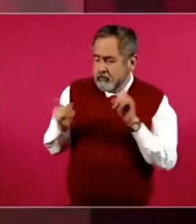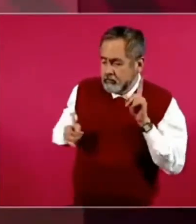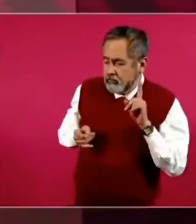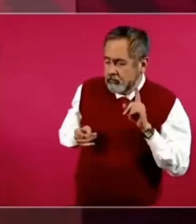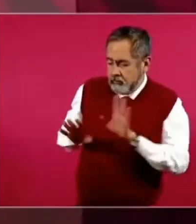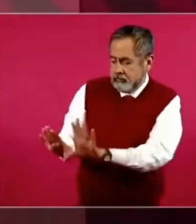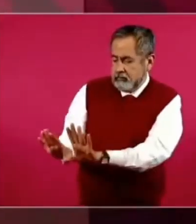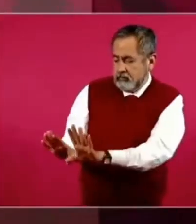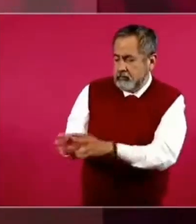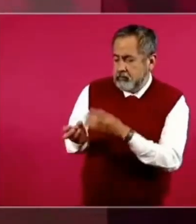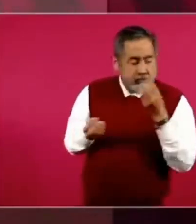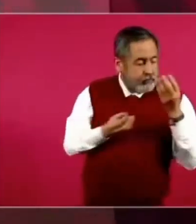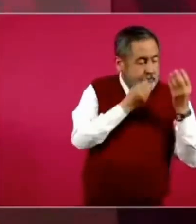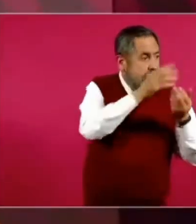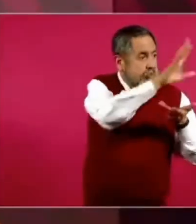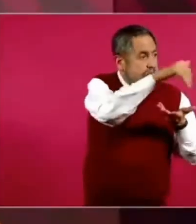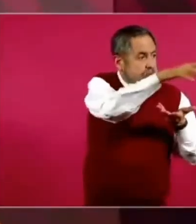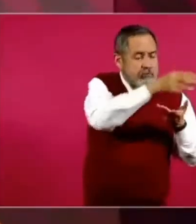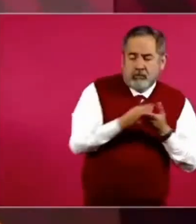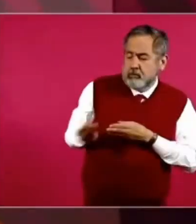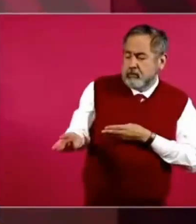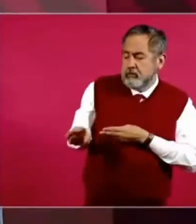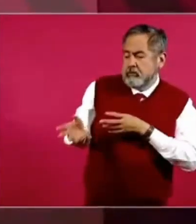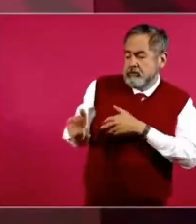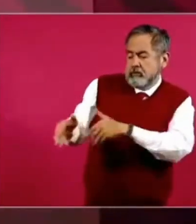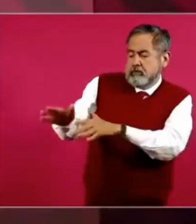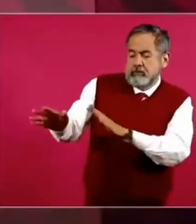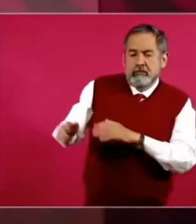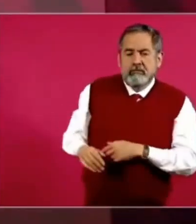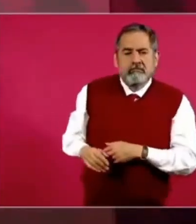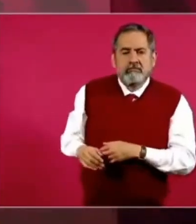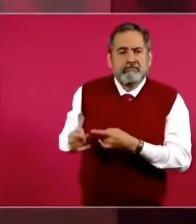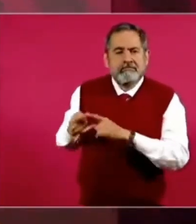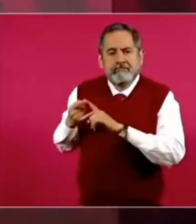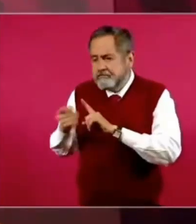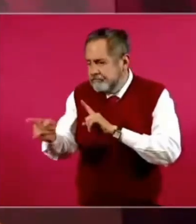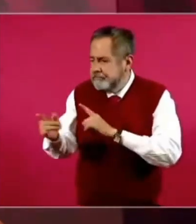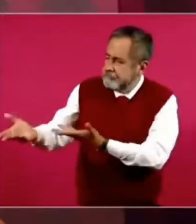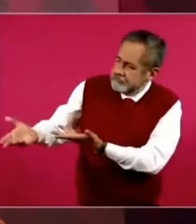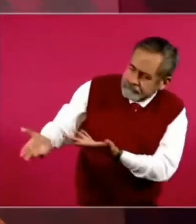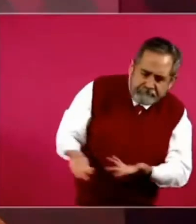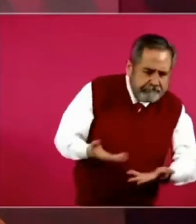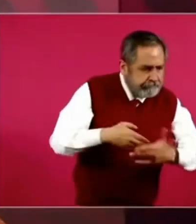comida, pero no les abren para que entren